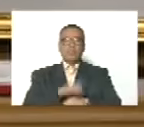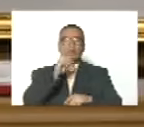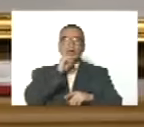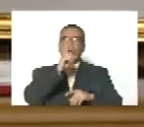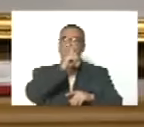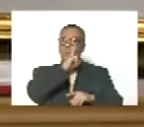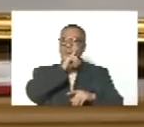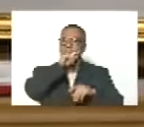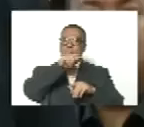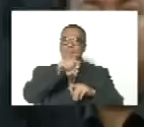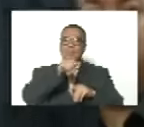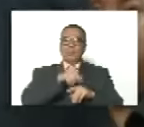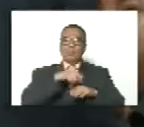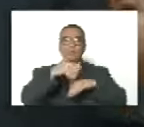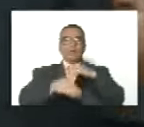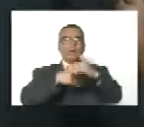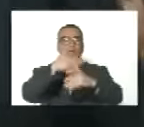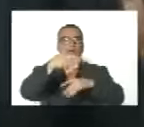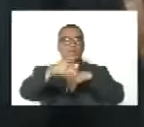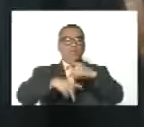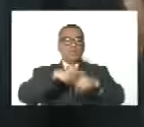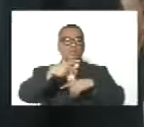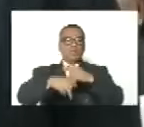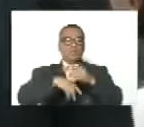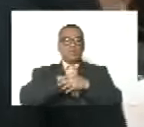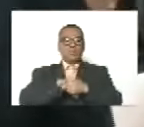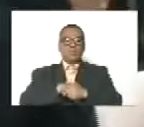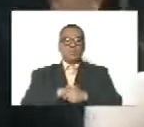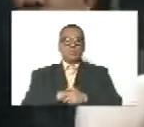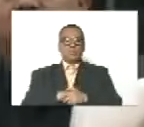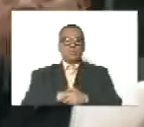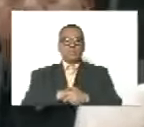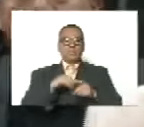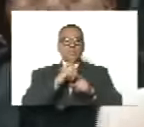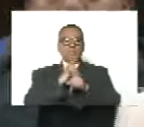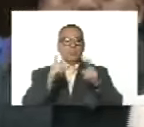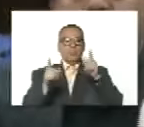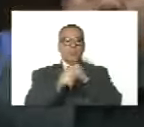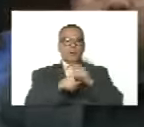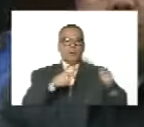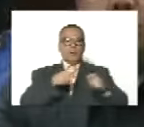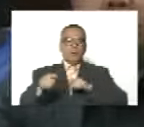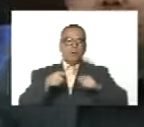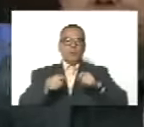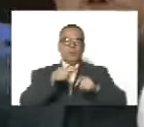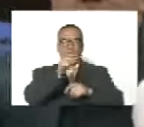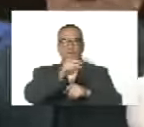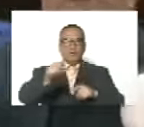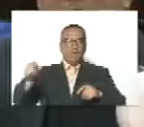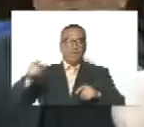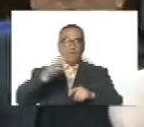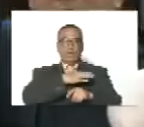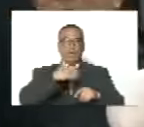En nombre de Avanzada Progresista y Cambiemos Movimiento Ciudadano,